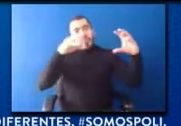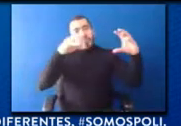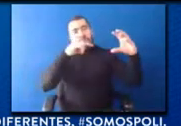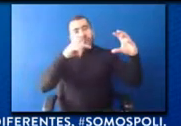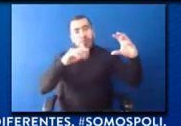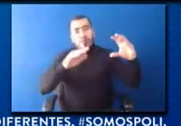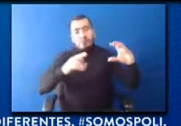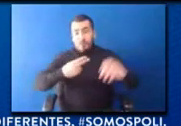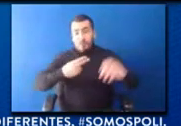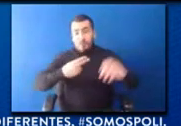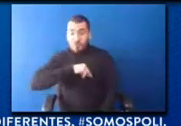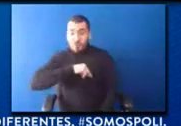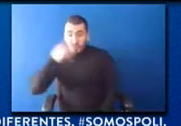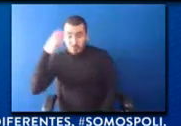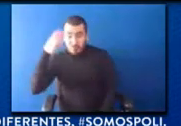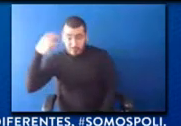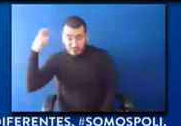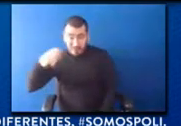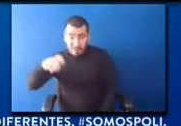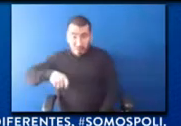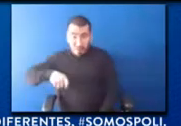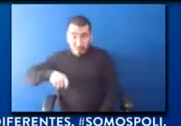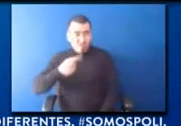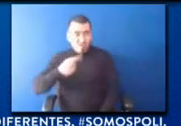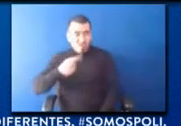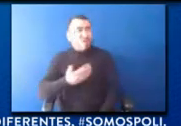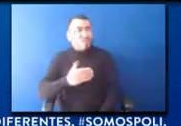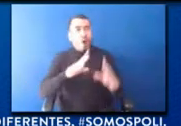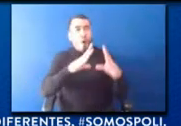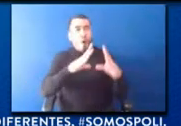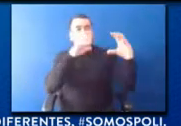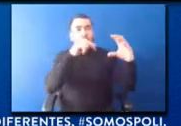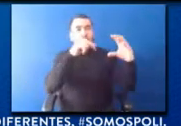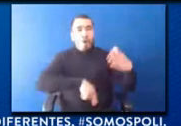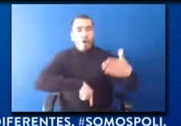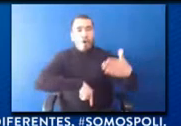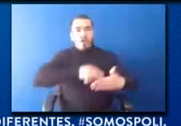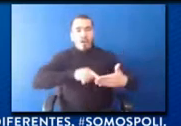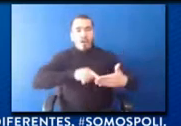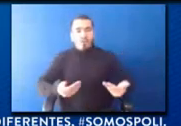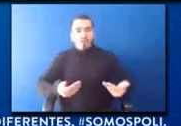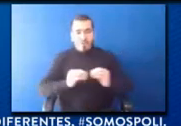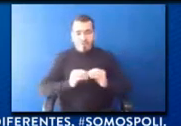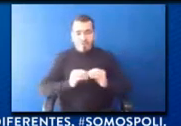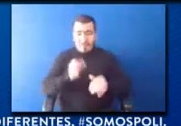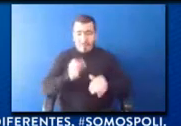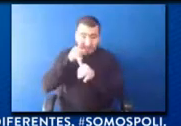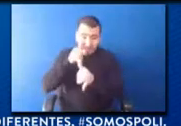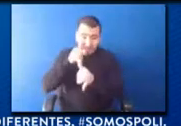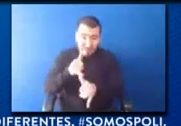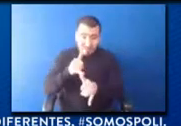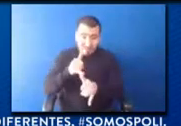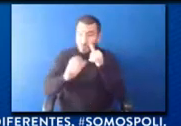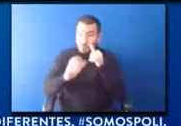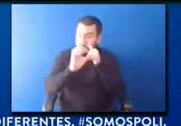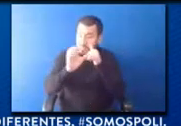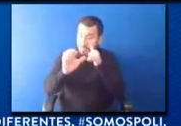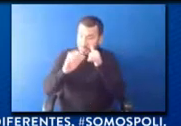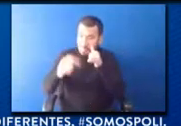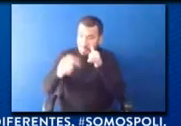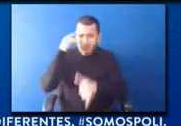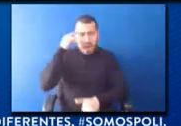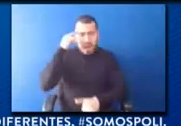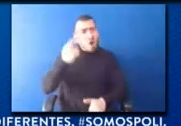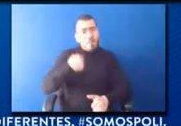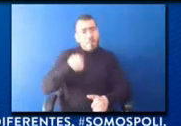cabeza pensando ¿y cómo se celebra un contrato de computación en la nube? Los ingenieros de sistemas dicen, bueno, ¿y qué pasa si yo tengo una restricción para acceder a quién